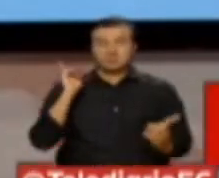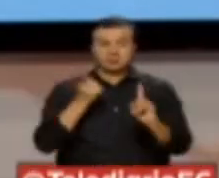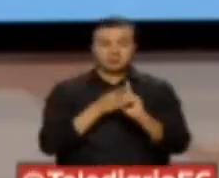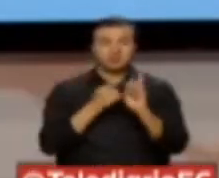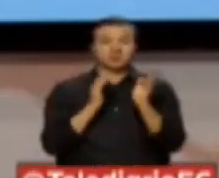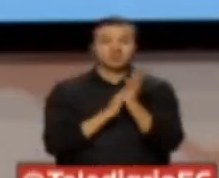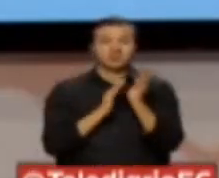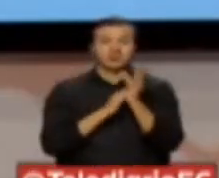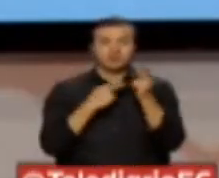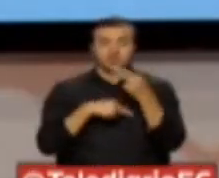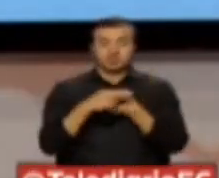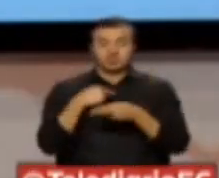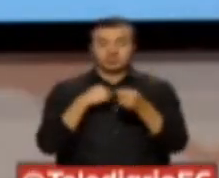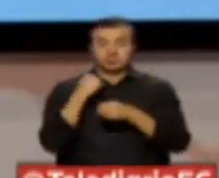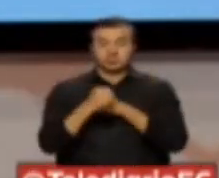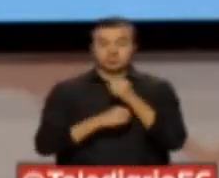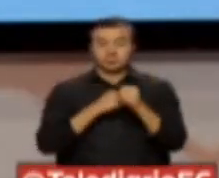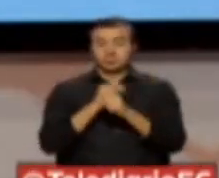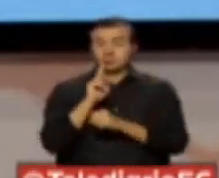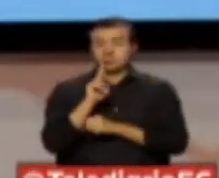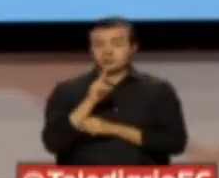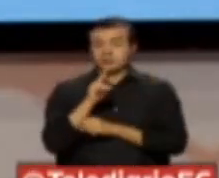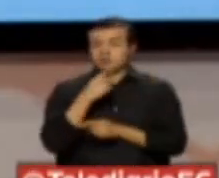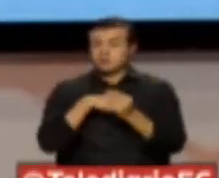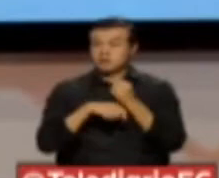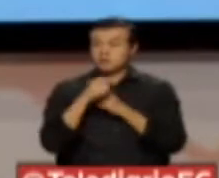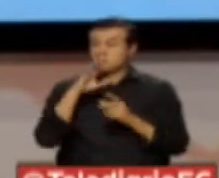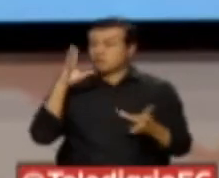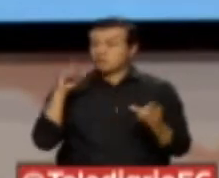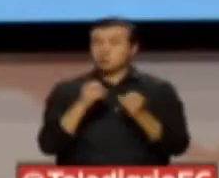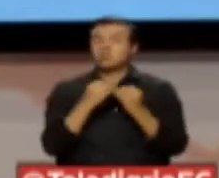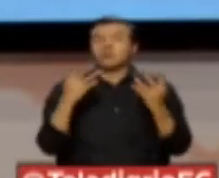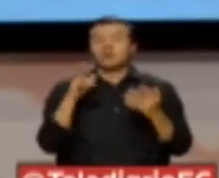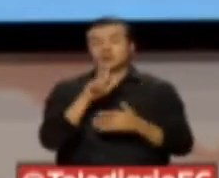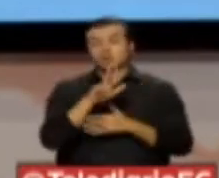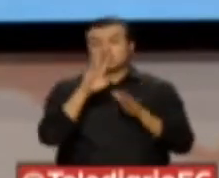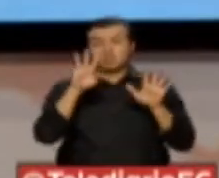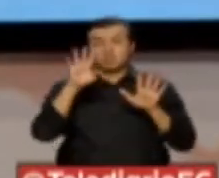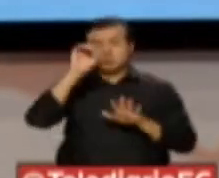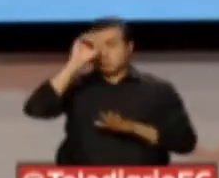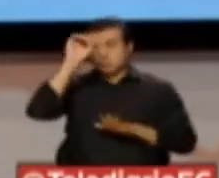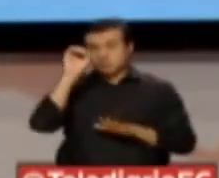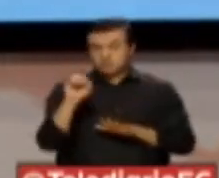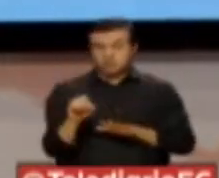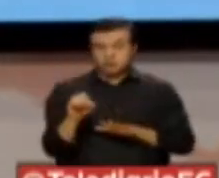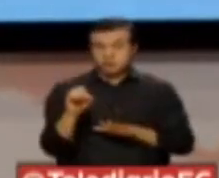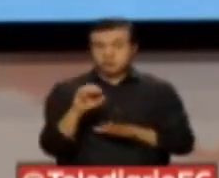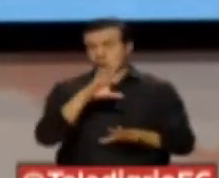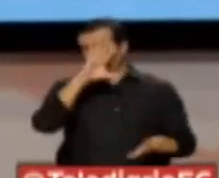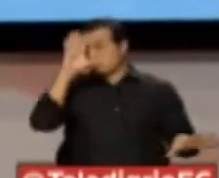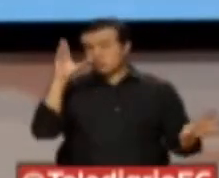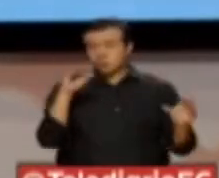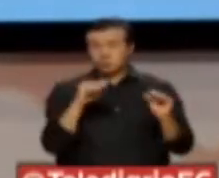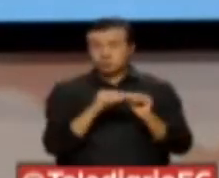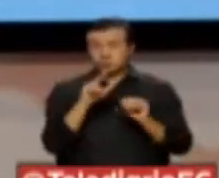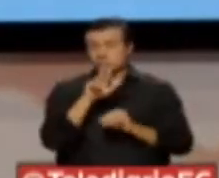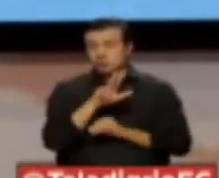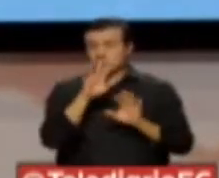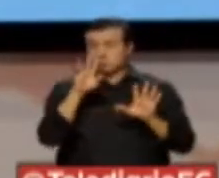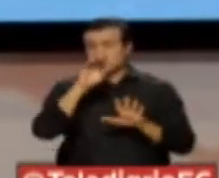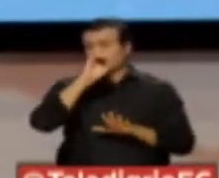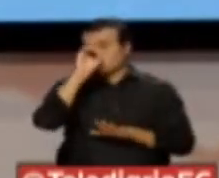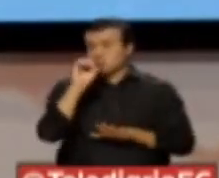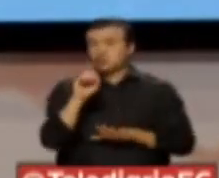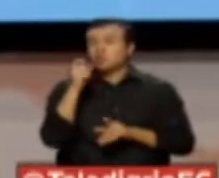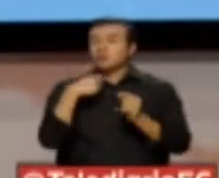en el 2017 nuestras exportaciones totales llegaron al 39 por ciento del total de exportación es a los eeuu